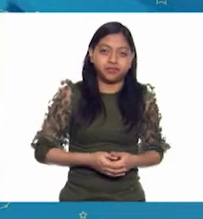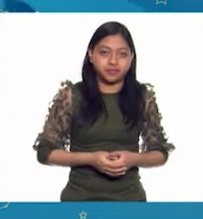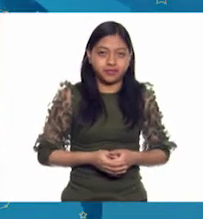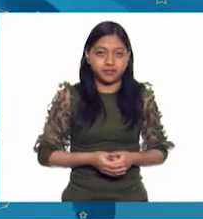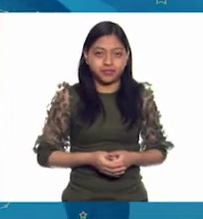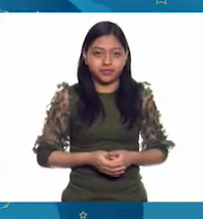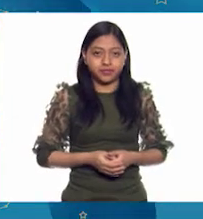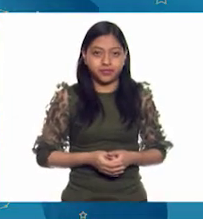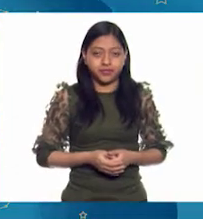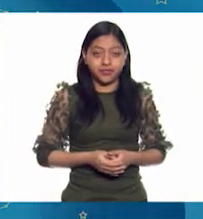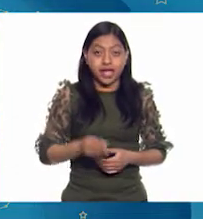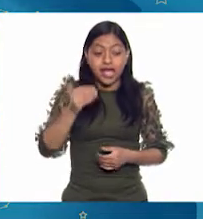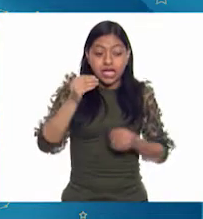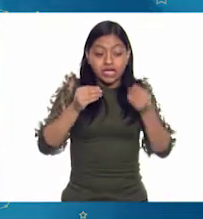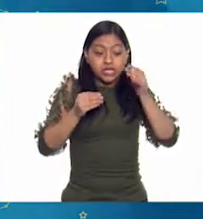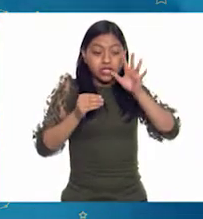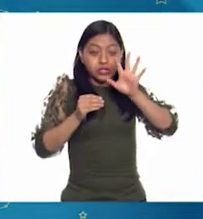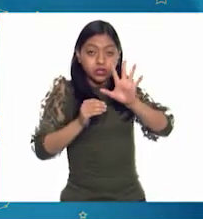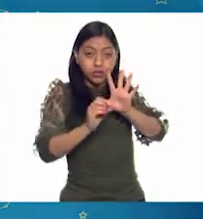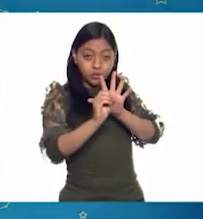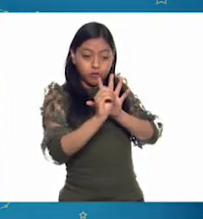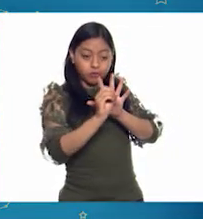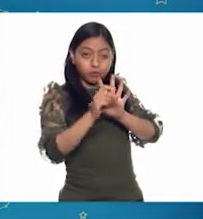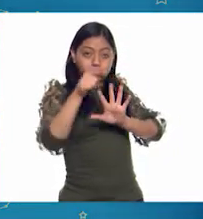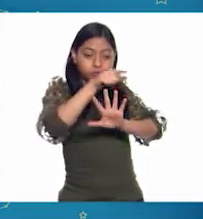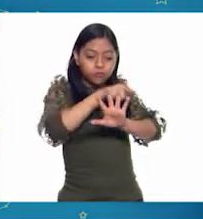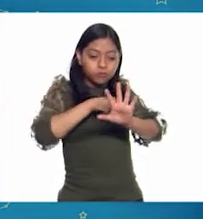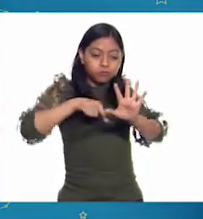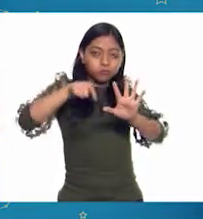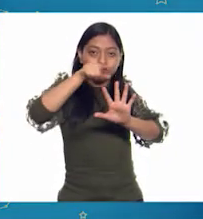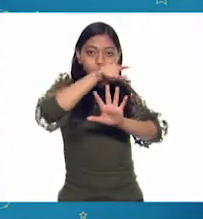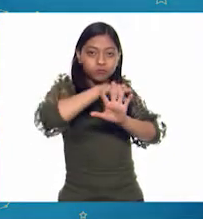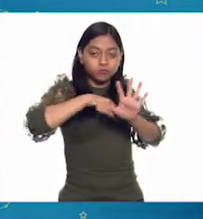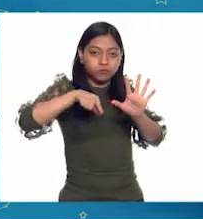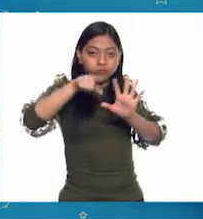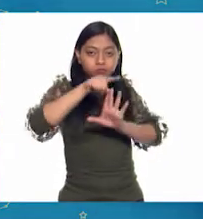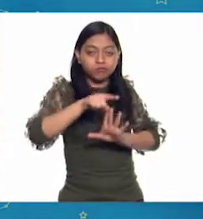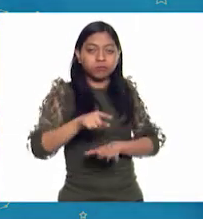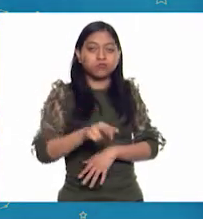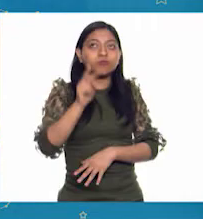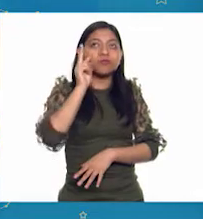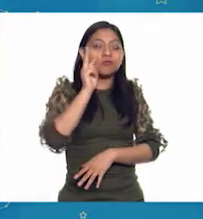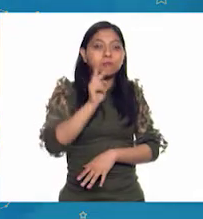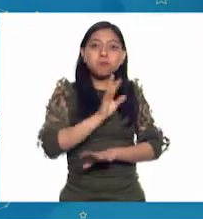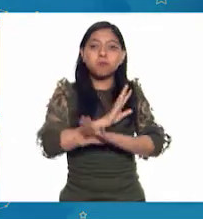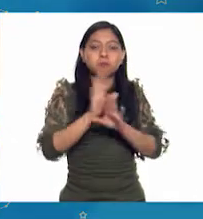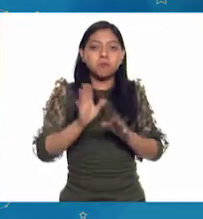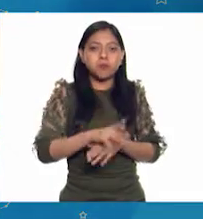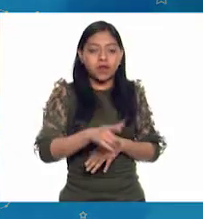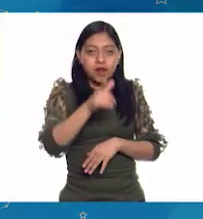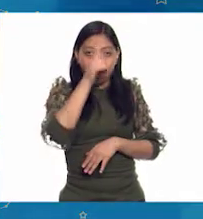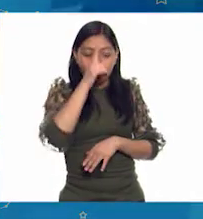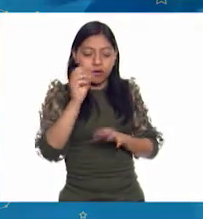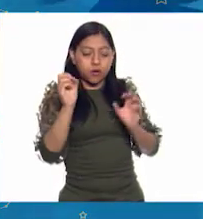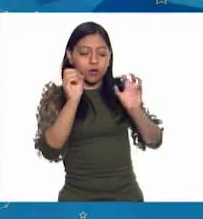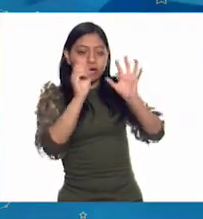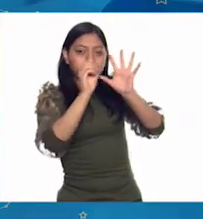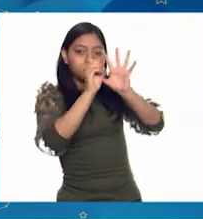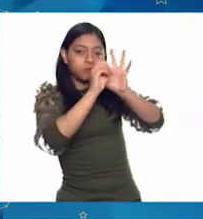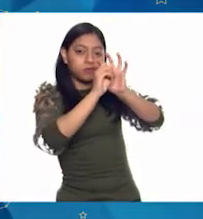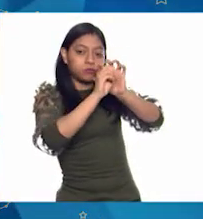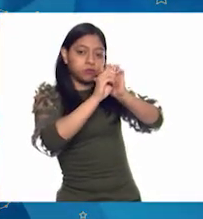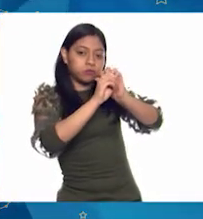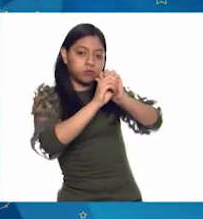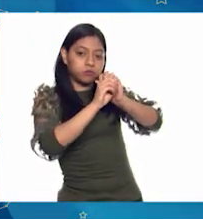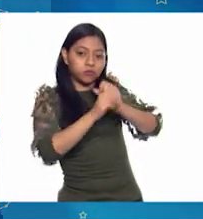la luz del sol, y por cuestión de minutos, se oscurece la Tierra, donde cubre la sombra de la luna, tanto que se logran